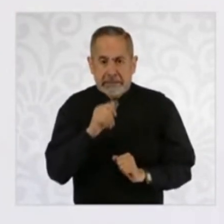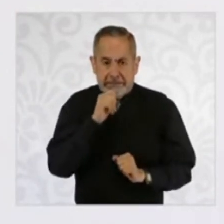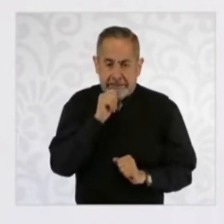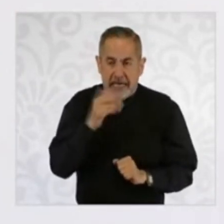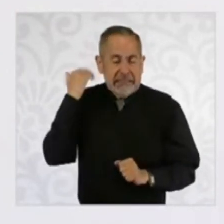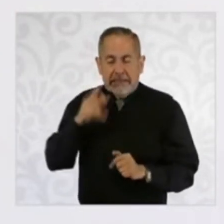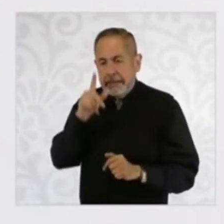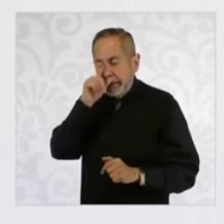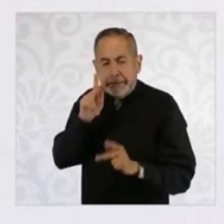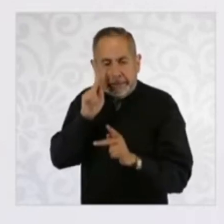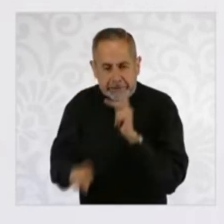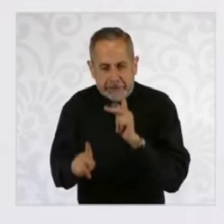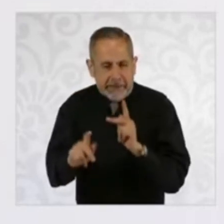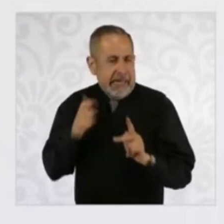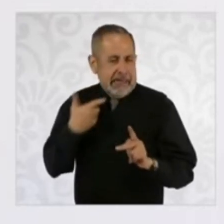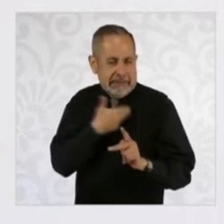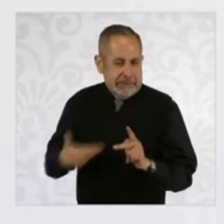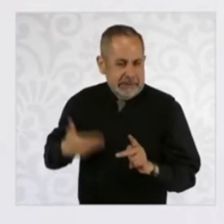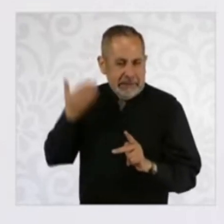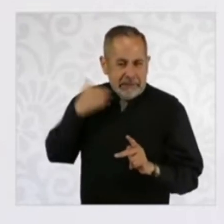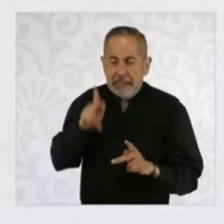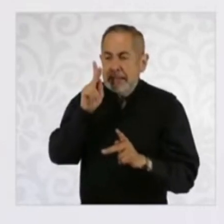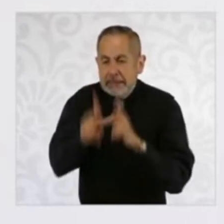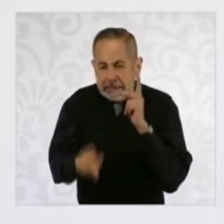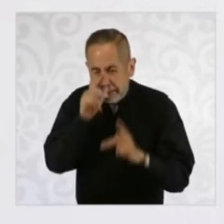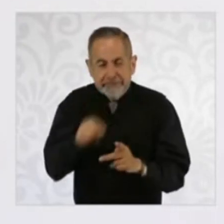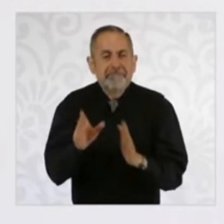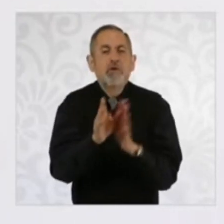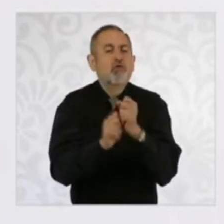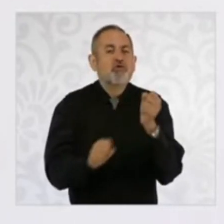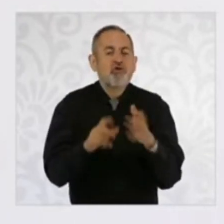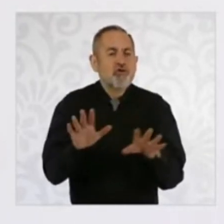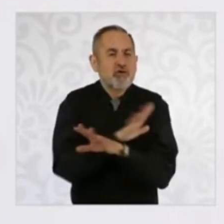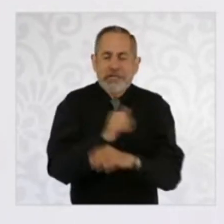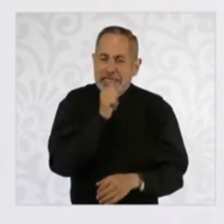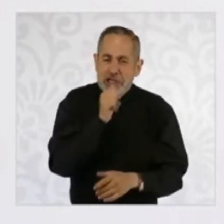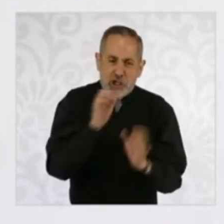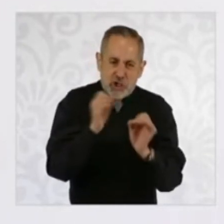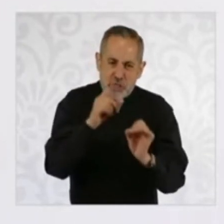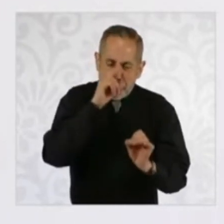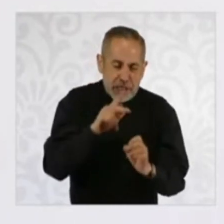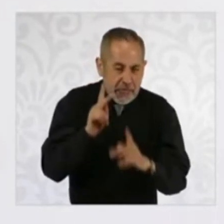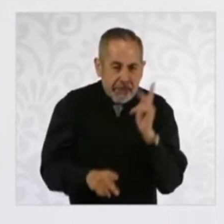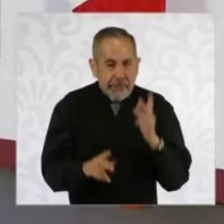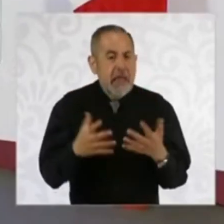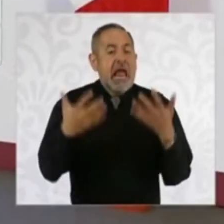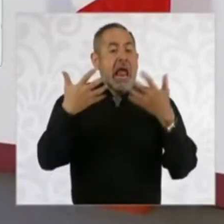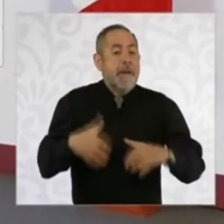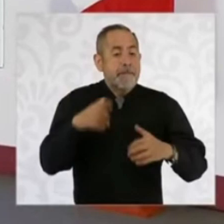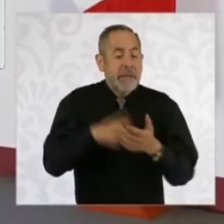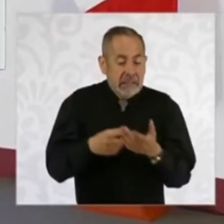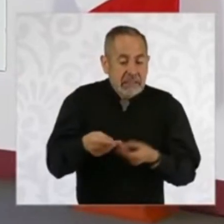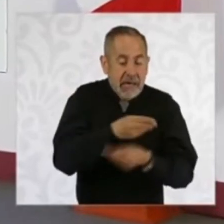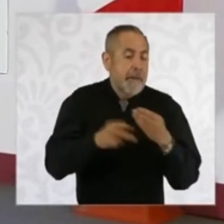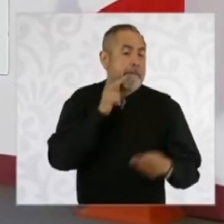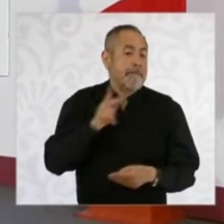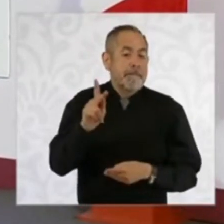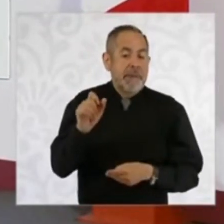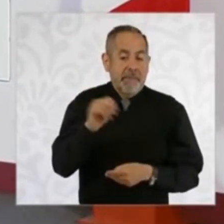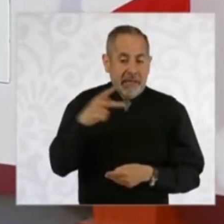pudo hacer en el sexenio anterior porque no pudo cambiarse la Constitución. Al ser empresa productiva del Estado,